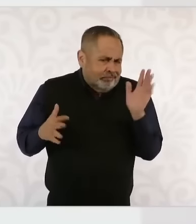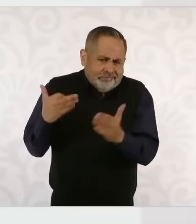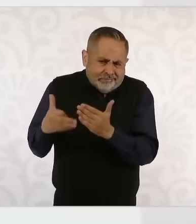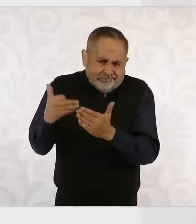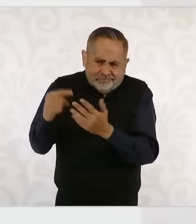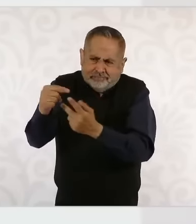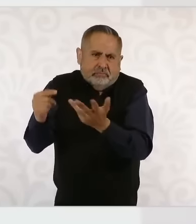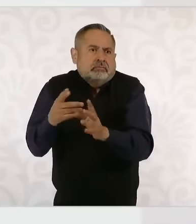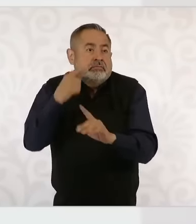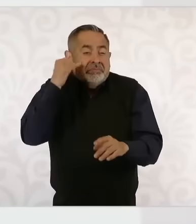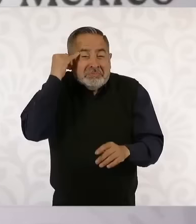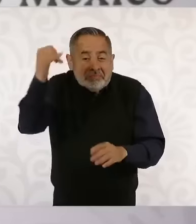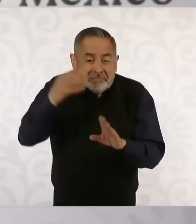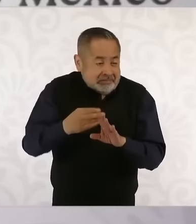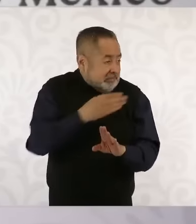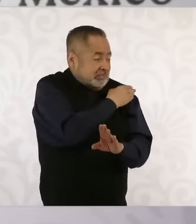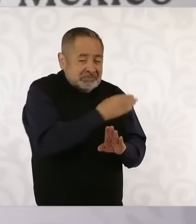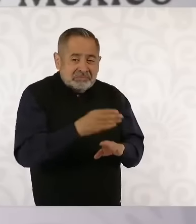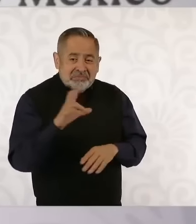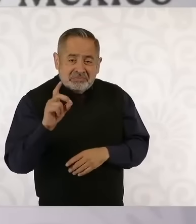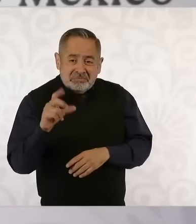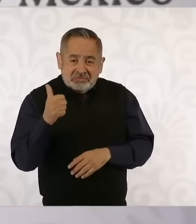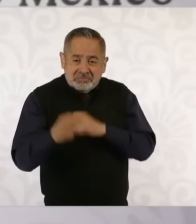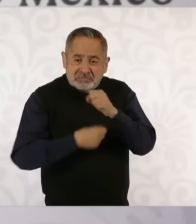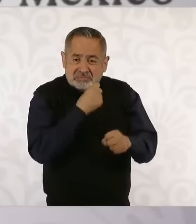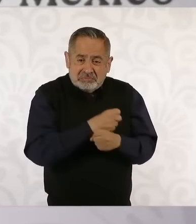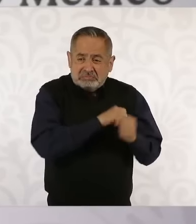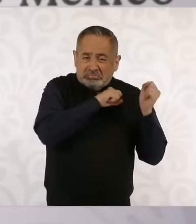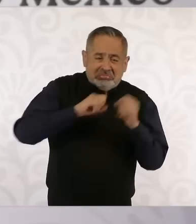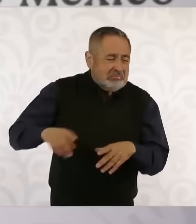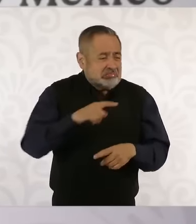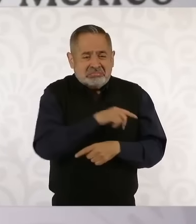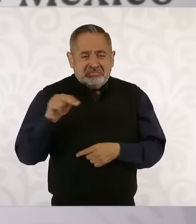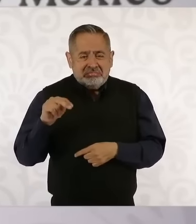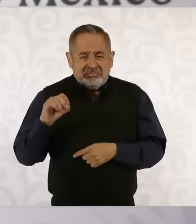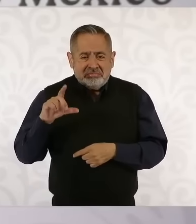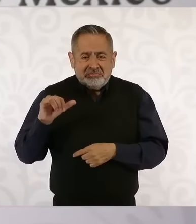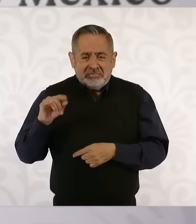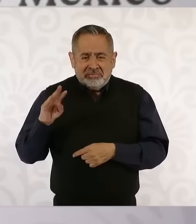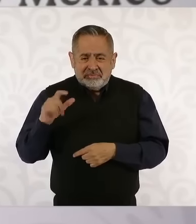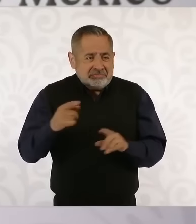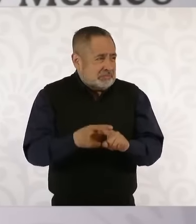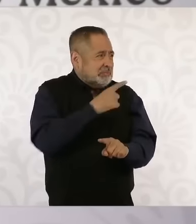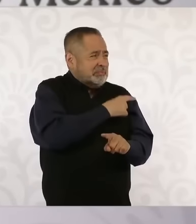fueron por lo menos 36 años de neoliberalismo y muchos más anteriores de autoritarismo.